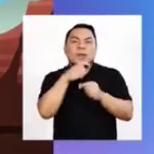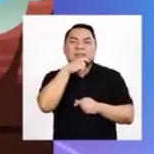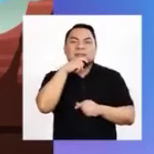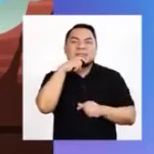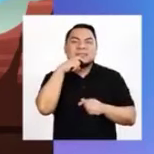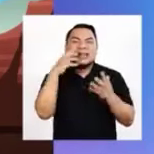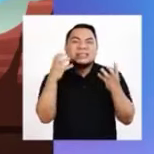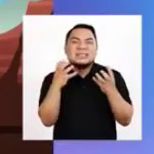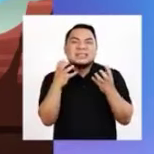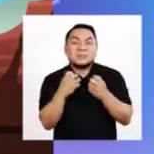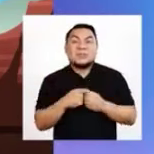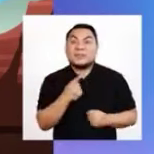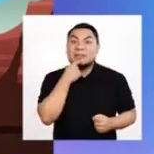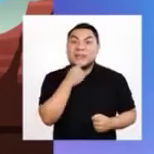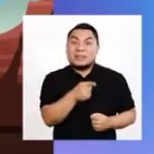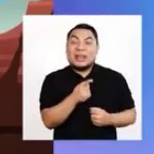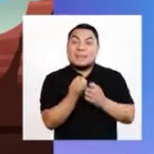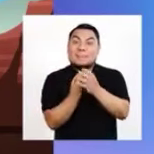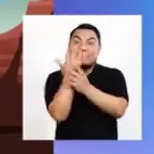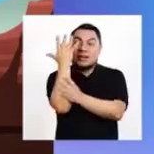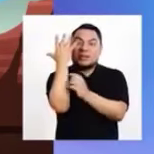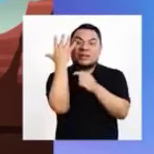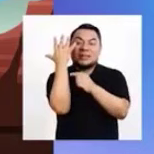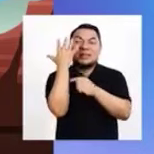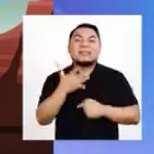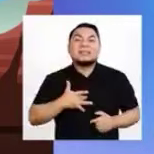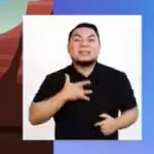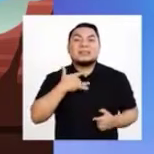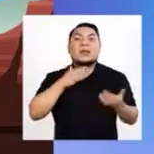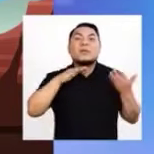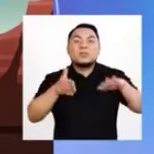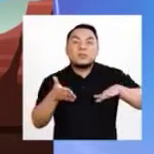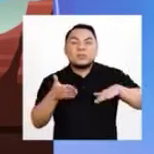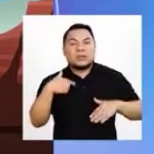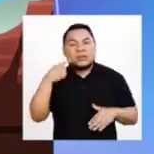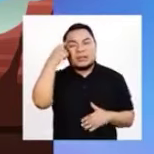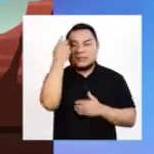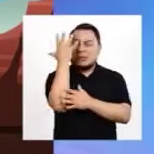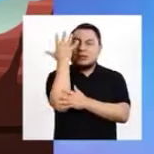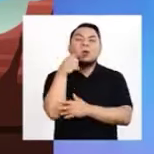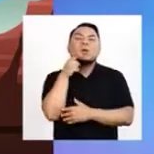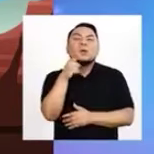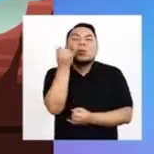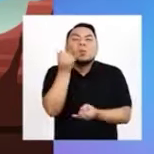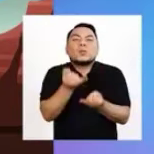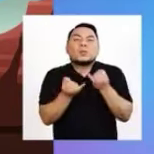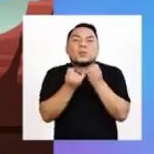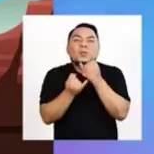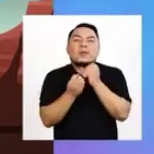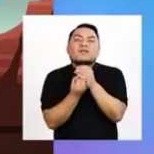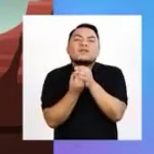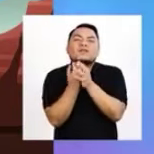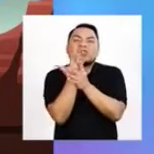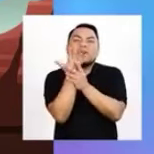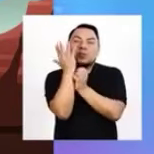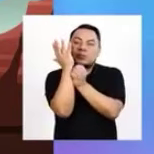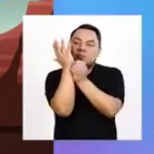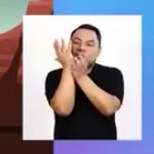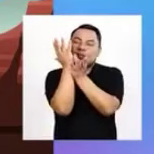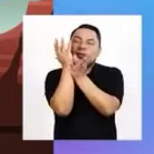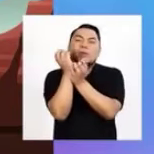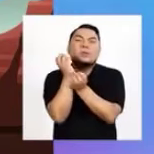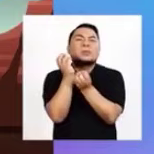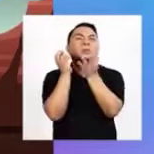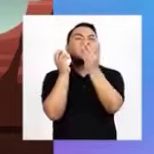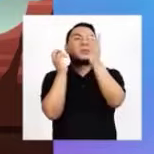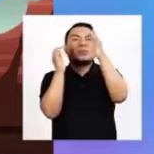secarse. Dicen que la planta, al sentir que moría, desprendió un último brote de flor que